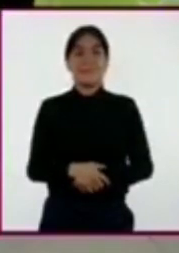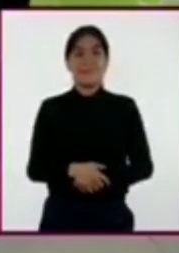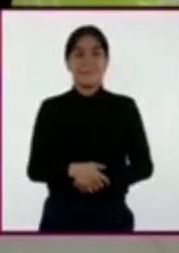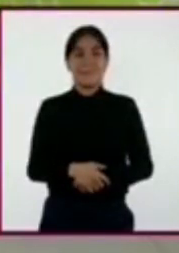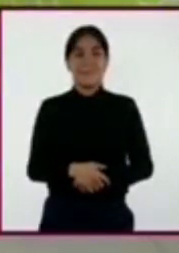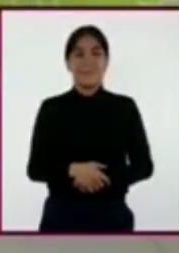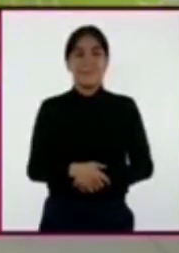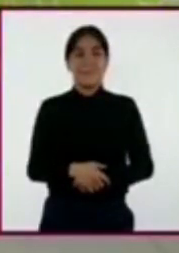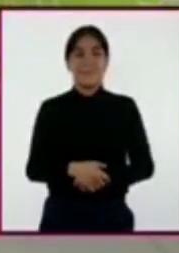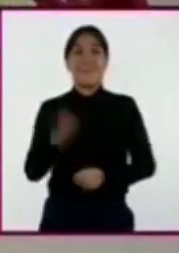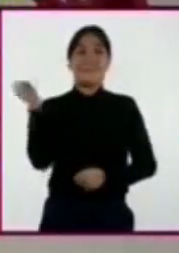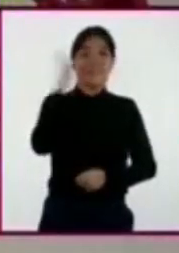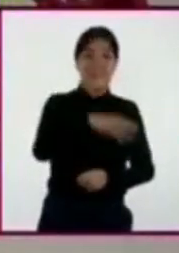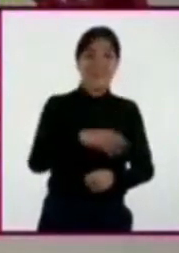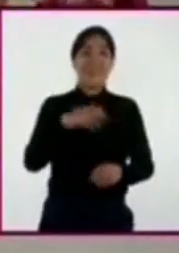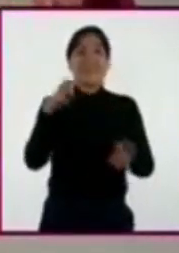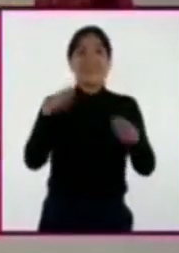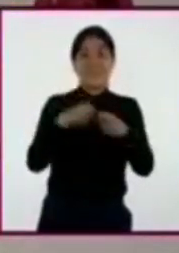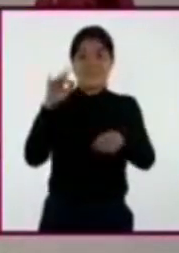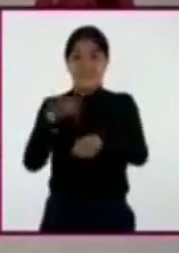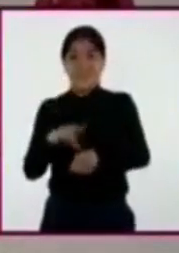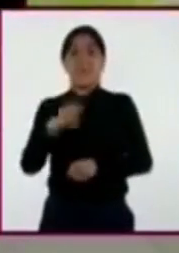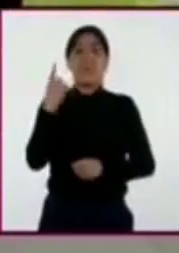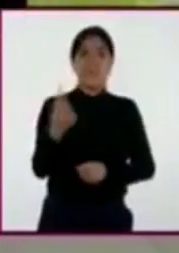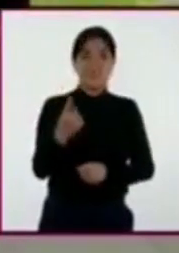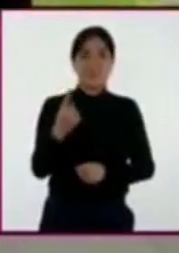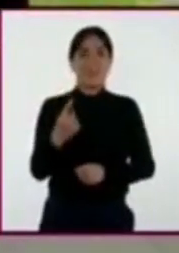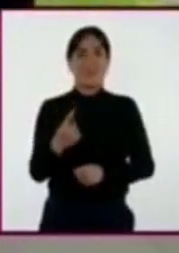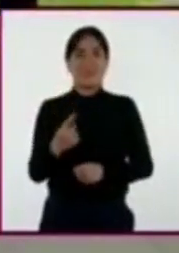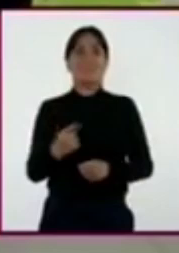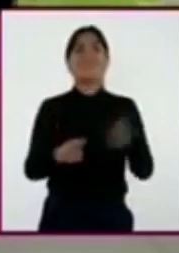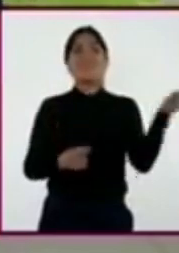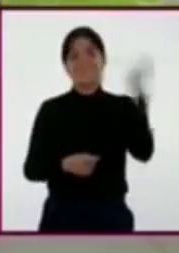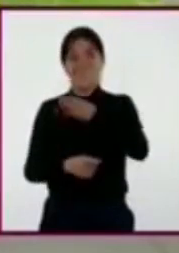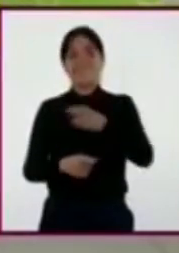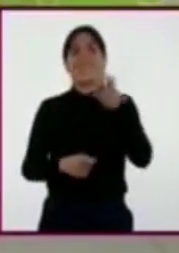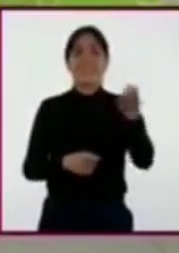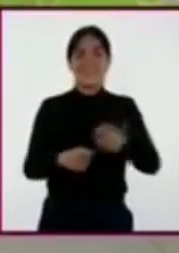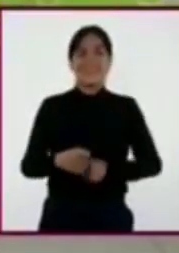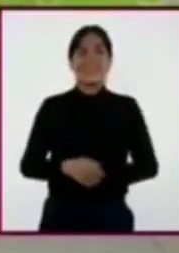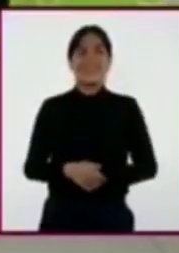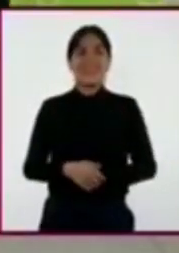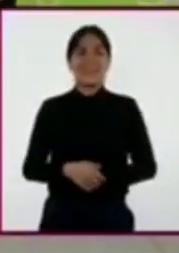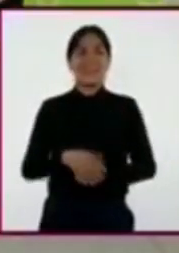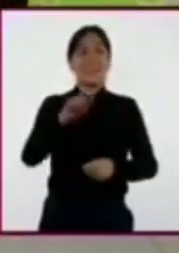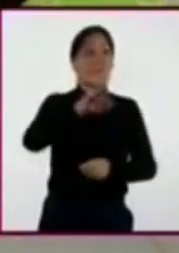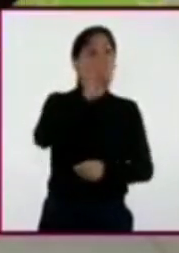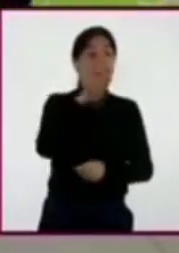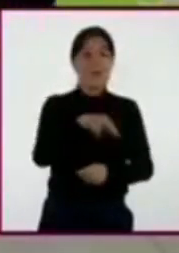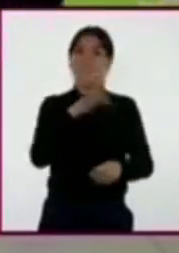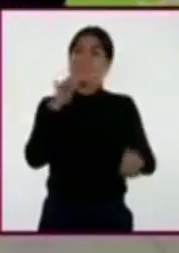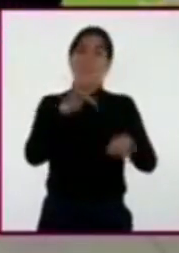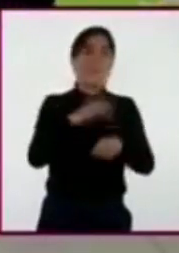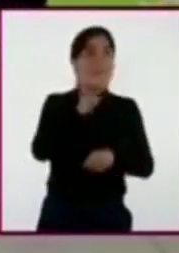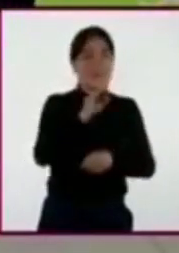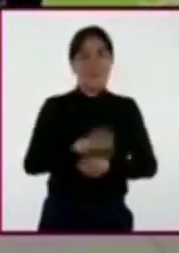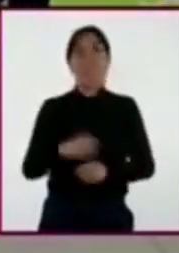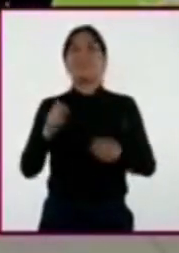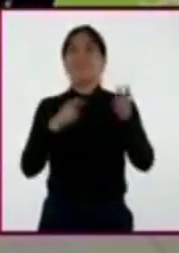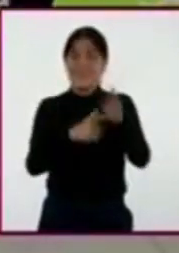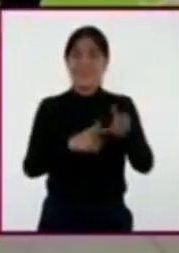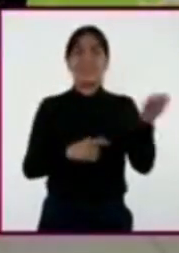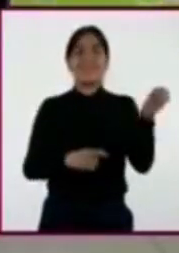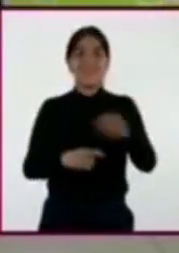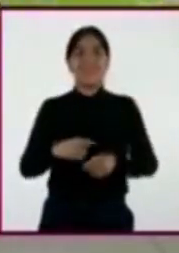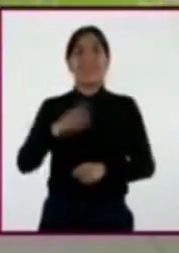Y lanza, toca tenis. 1-1 y lanza, exacto. Ahí Juan Carlos no tocó. Sale, sigue, sigue,